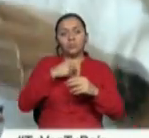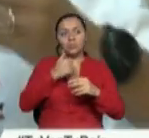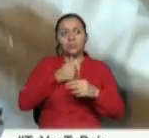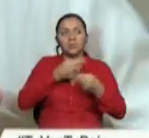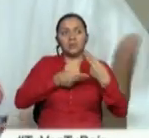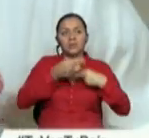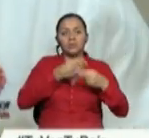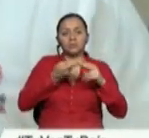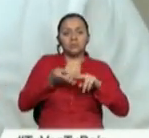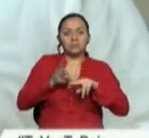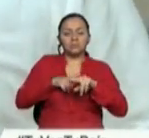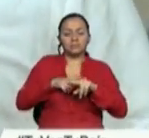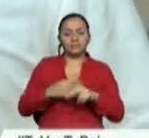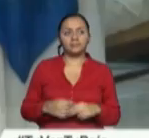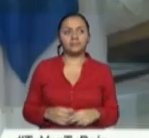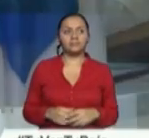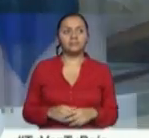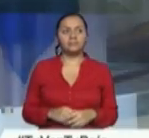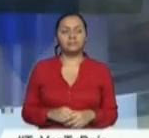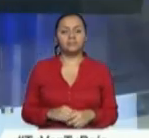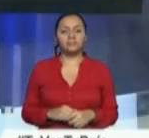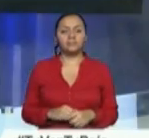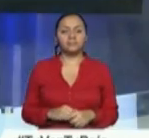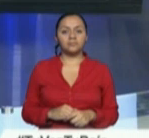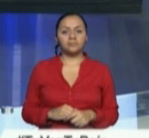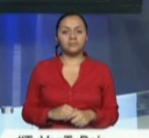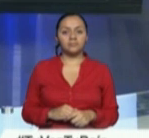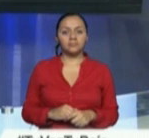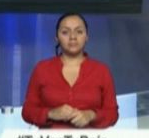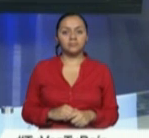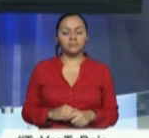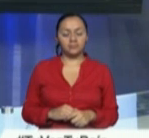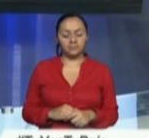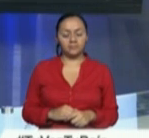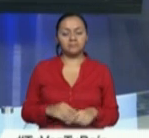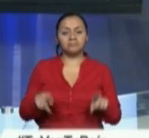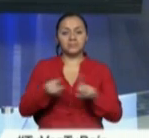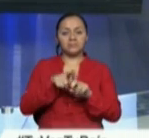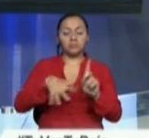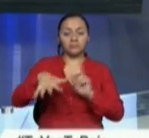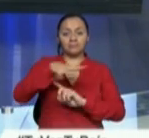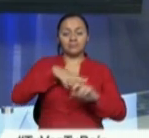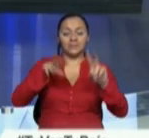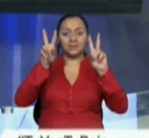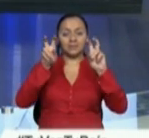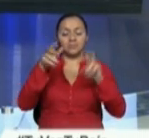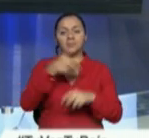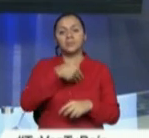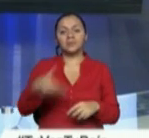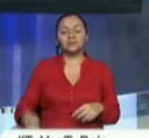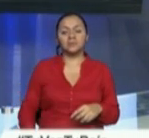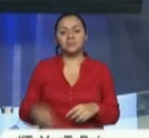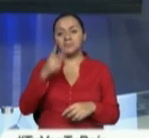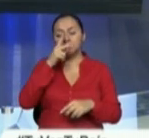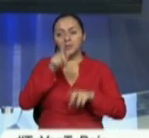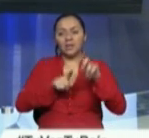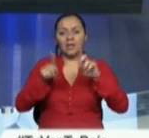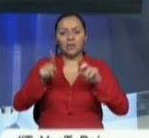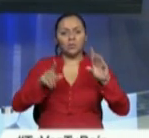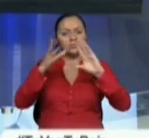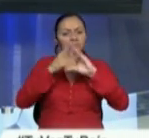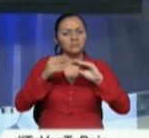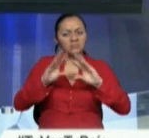a este negocio Pues el de la especulación en el mismo contexto el primer mandatario desestimó ciertos